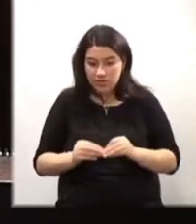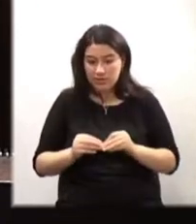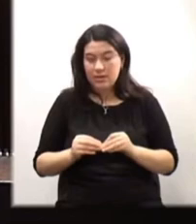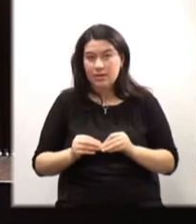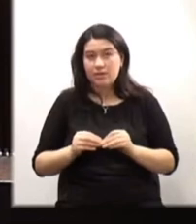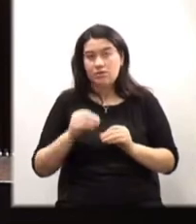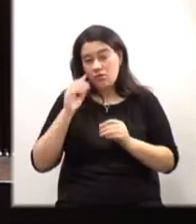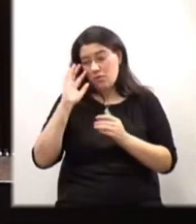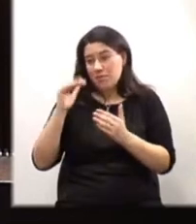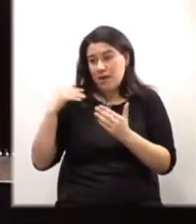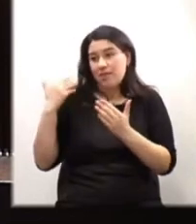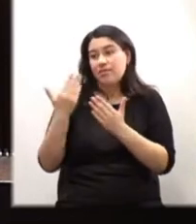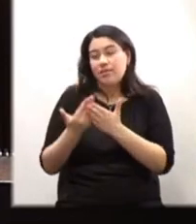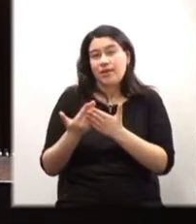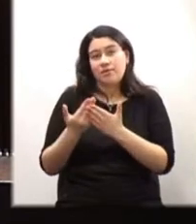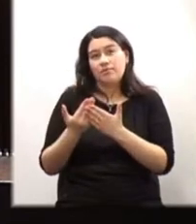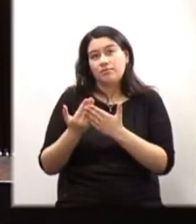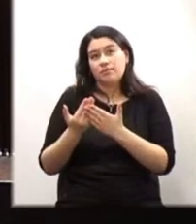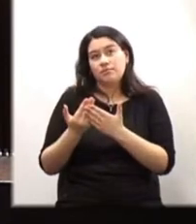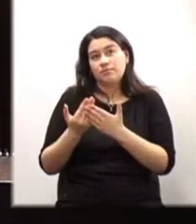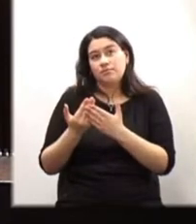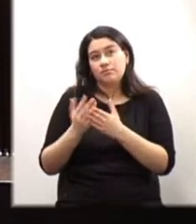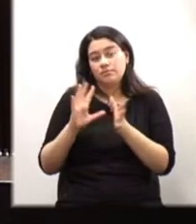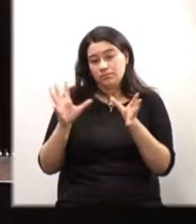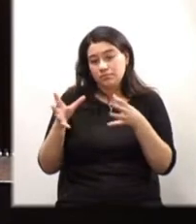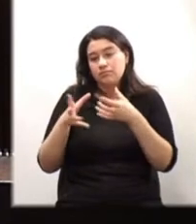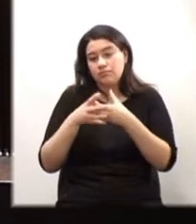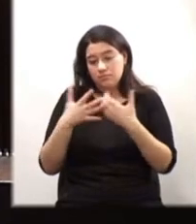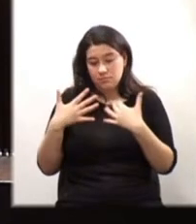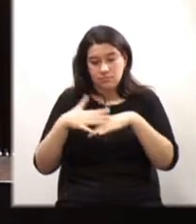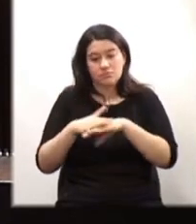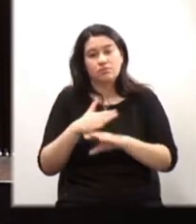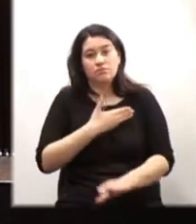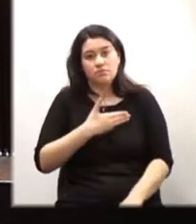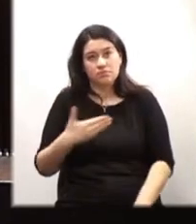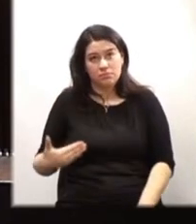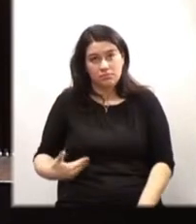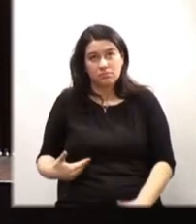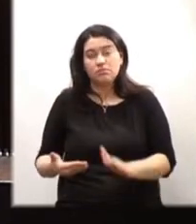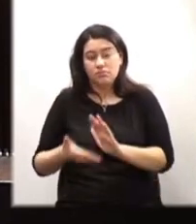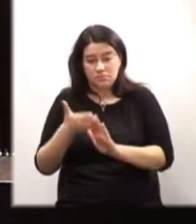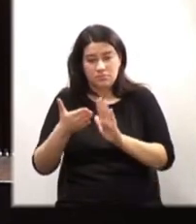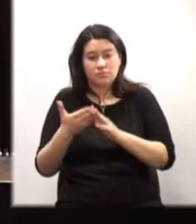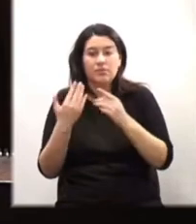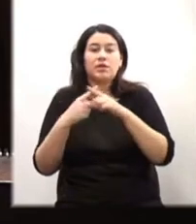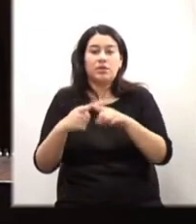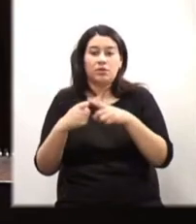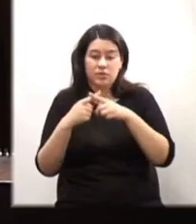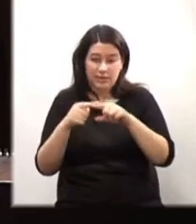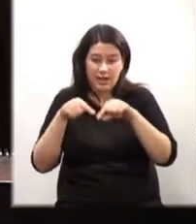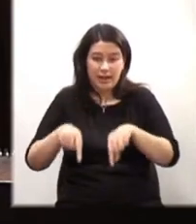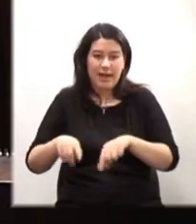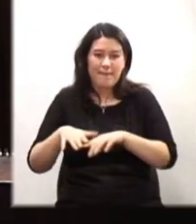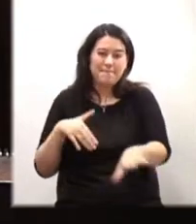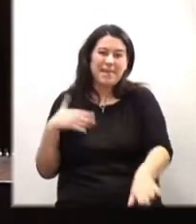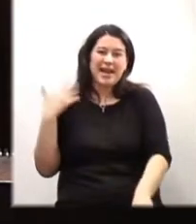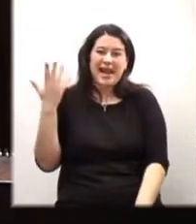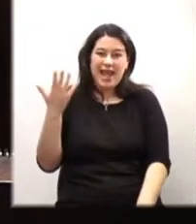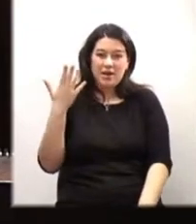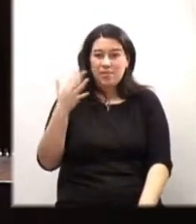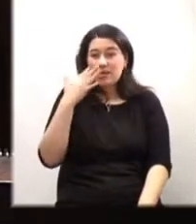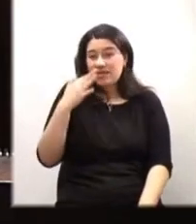nos plantearon la bancada de la coalición, que iba a ser objeto de discusión aquí en el plenario,